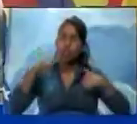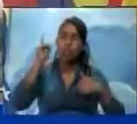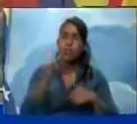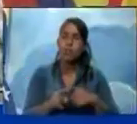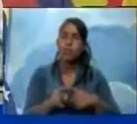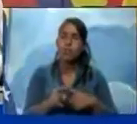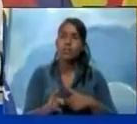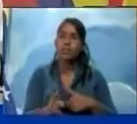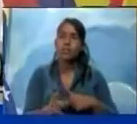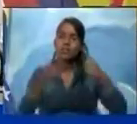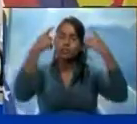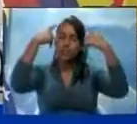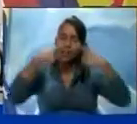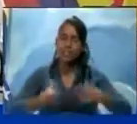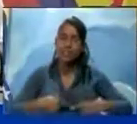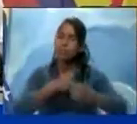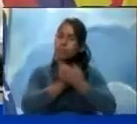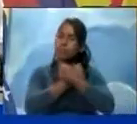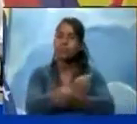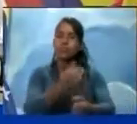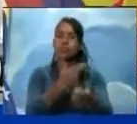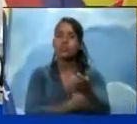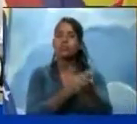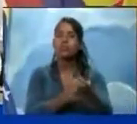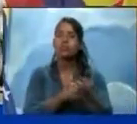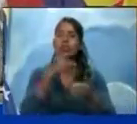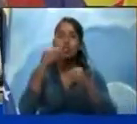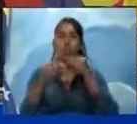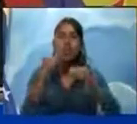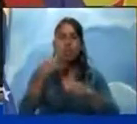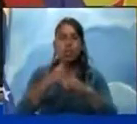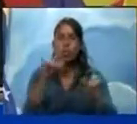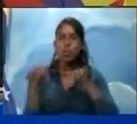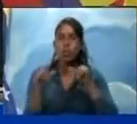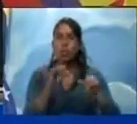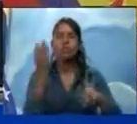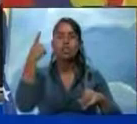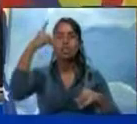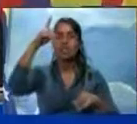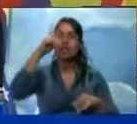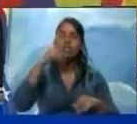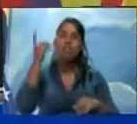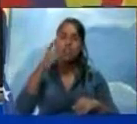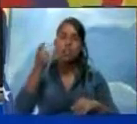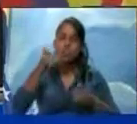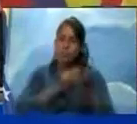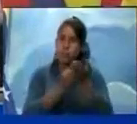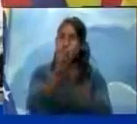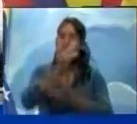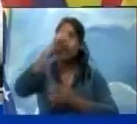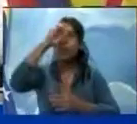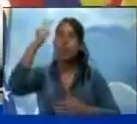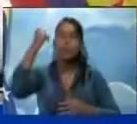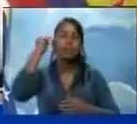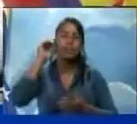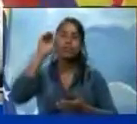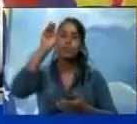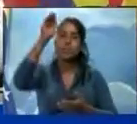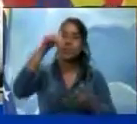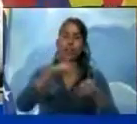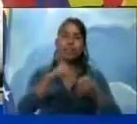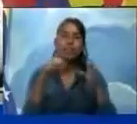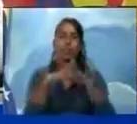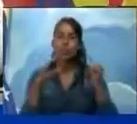también, seamos, amados hermanos, como Daniel, fieles a Dios para que Él nos prospere